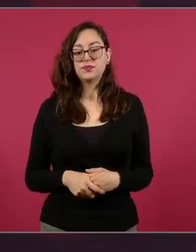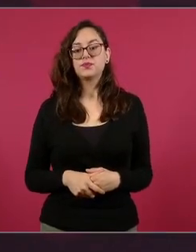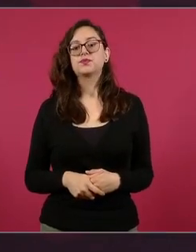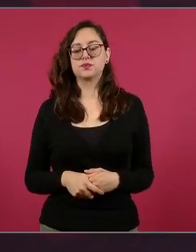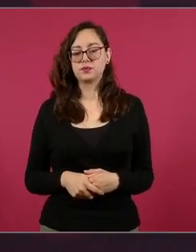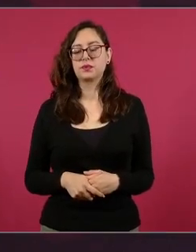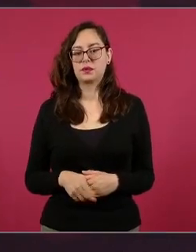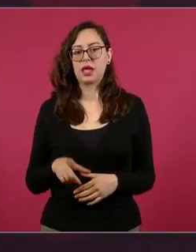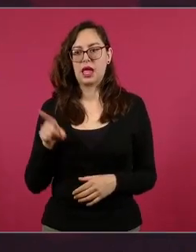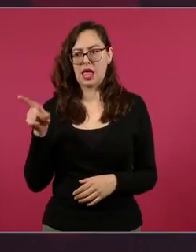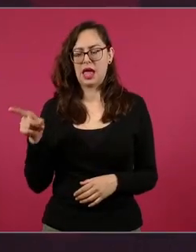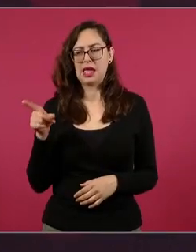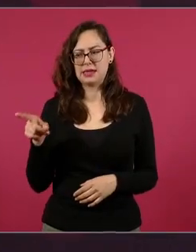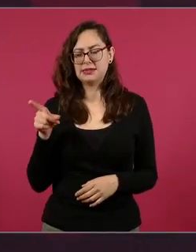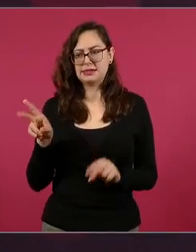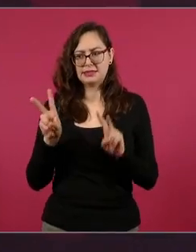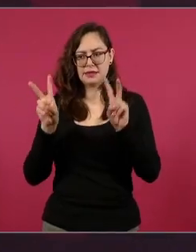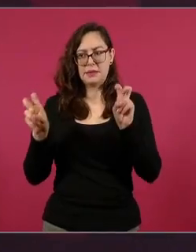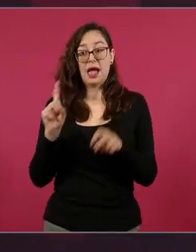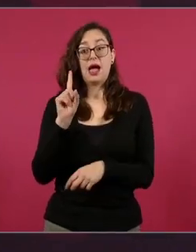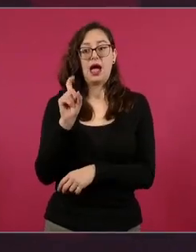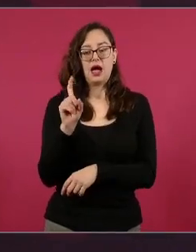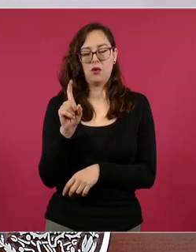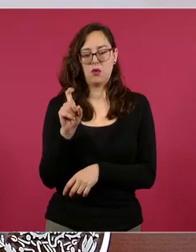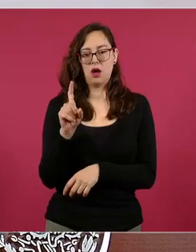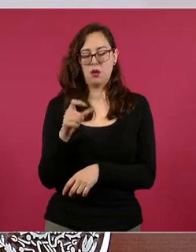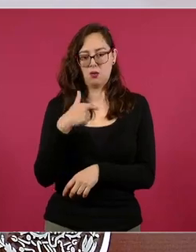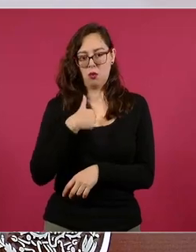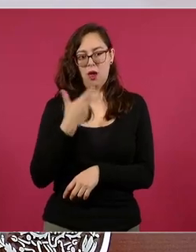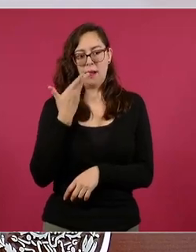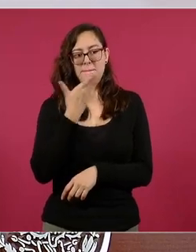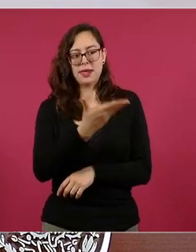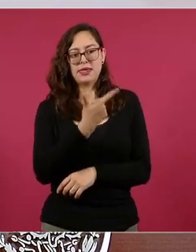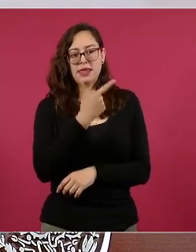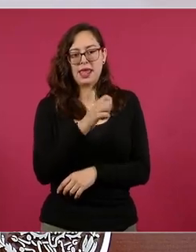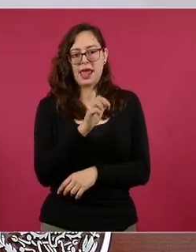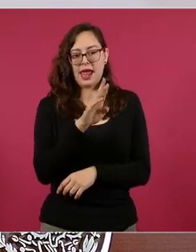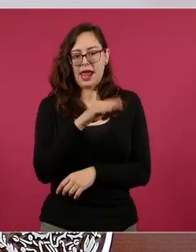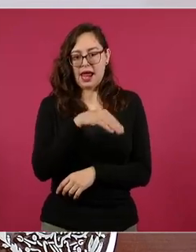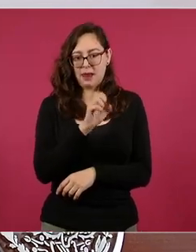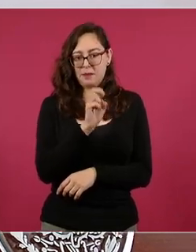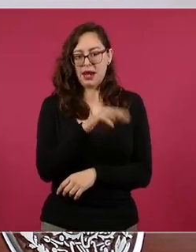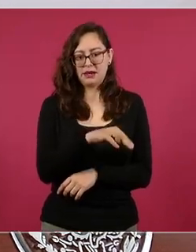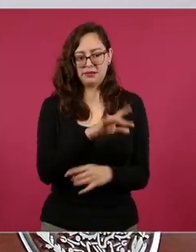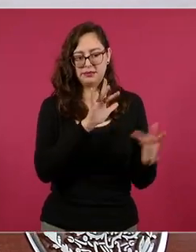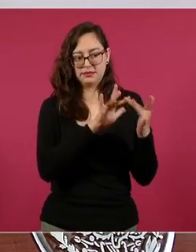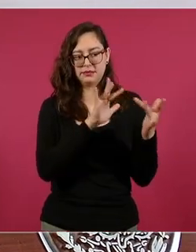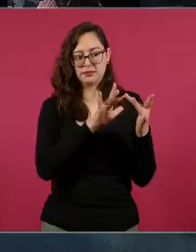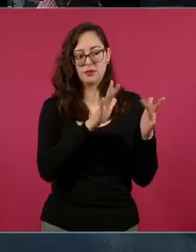presa, le vamos a pedir su informe. Yo voy a estar por allá,